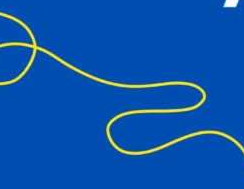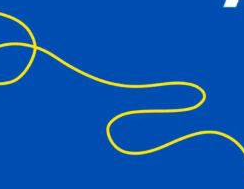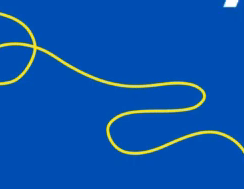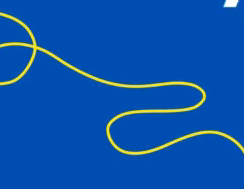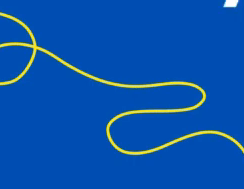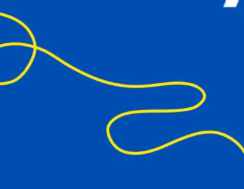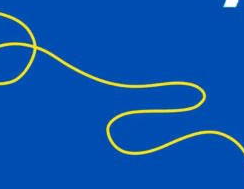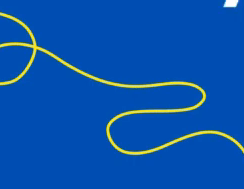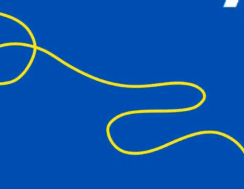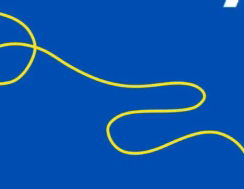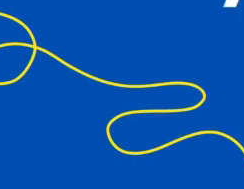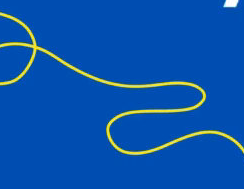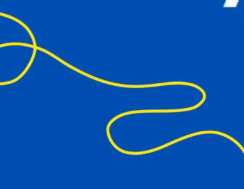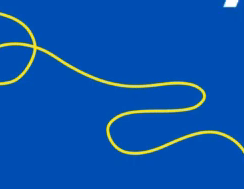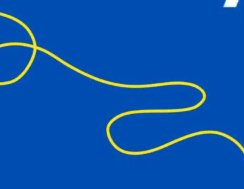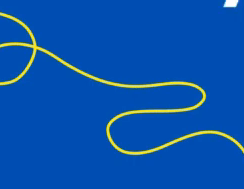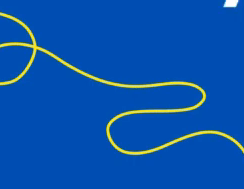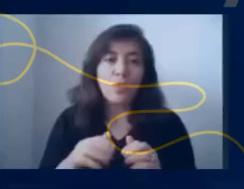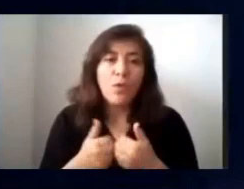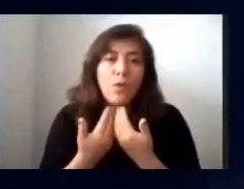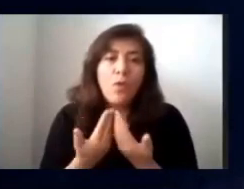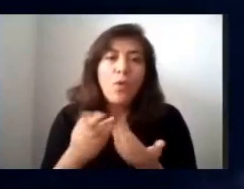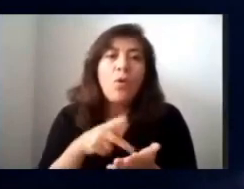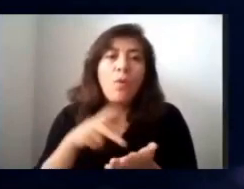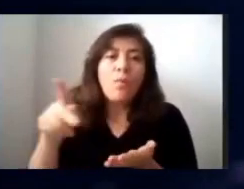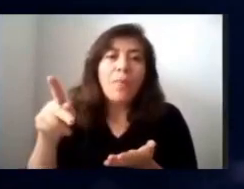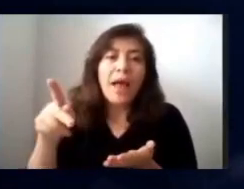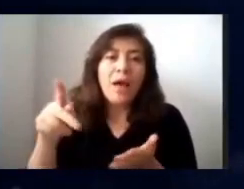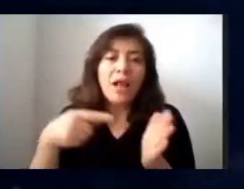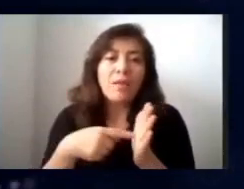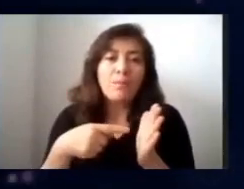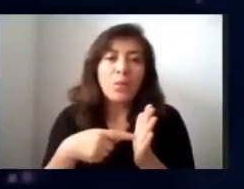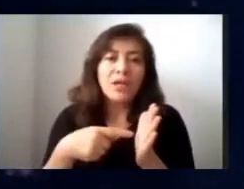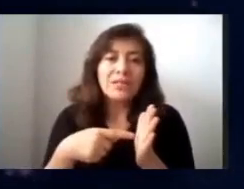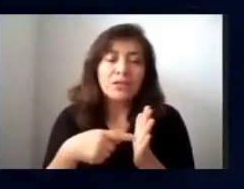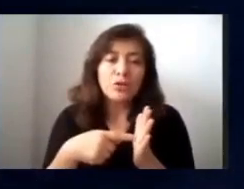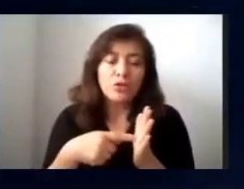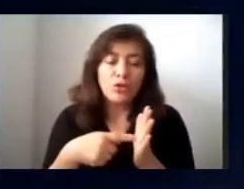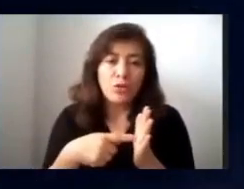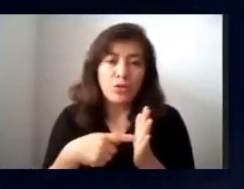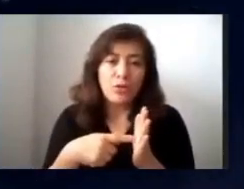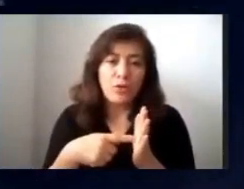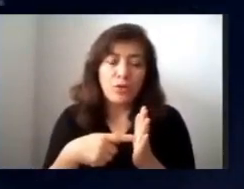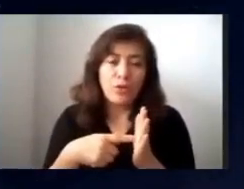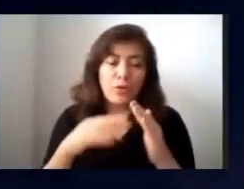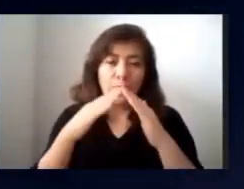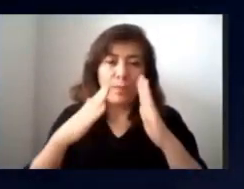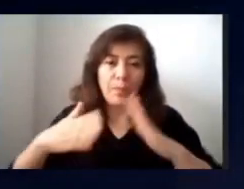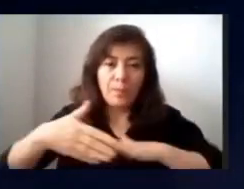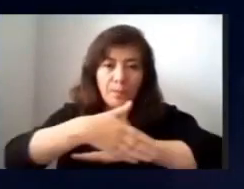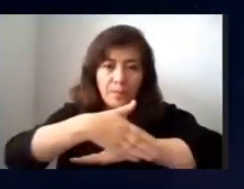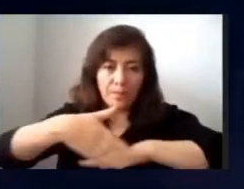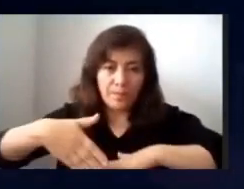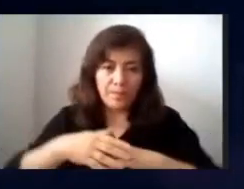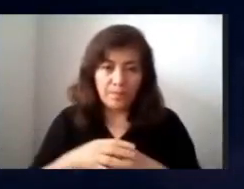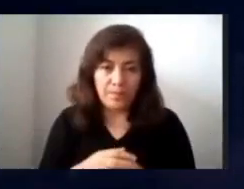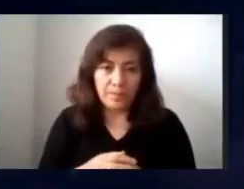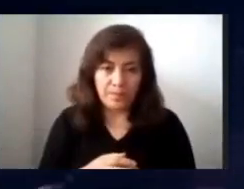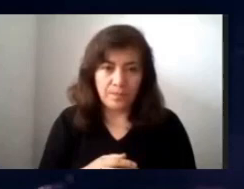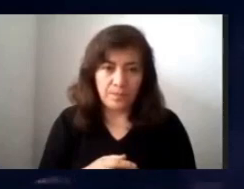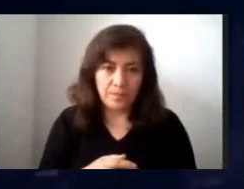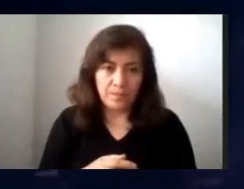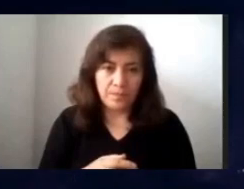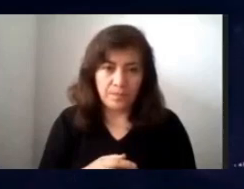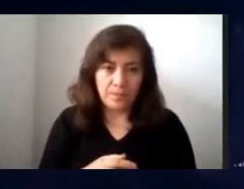a la exoneración del impuesto predial? Ahí habría que revisar en la condición luego